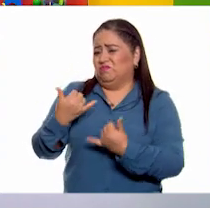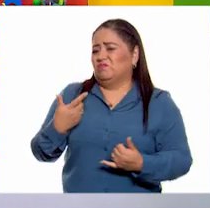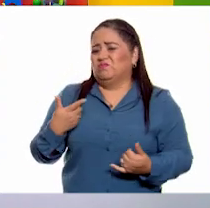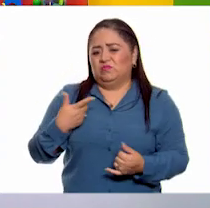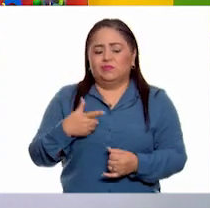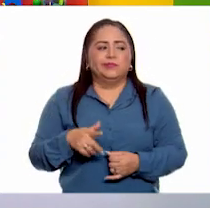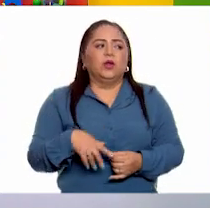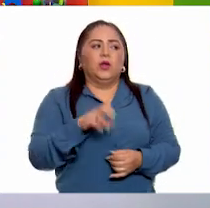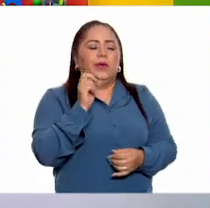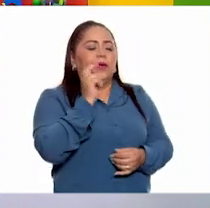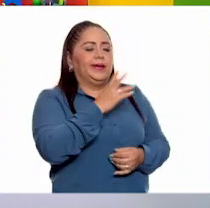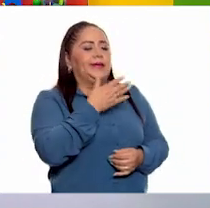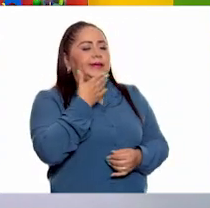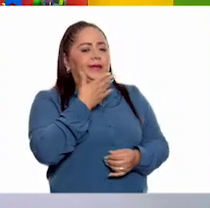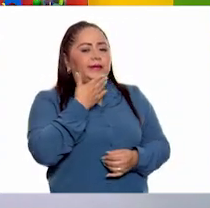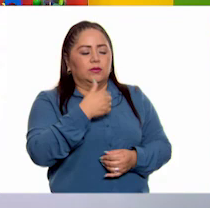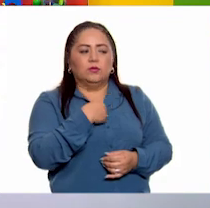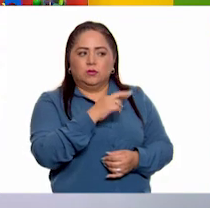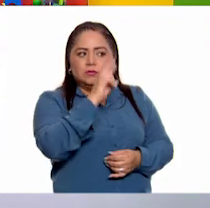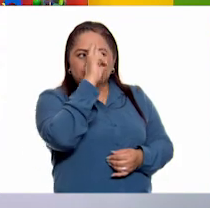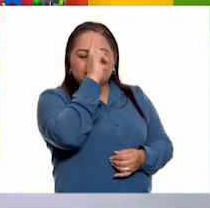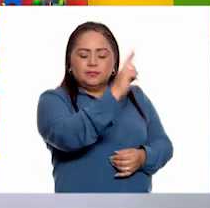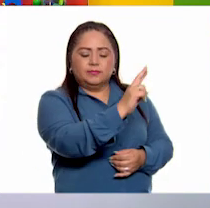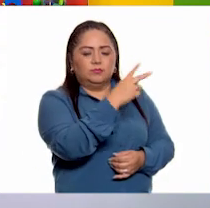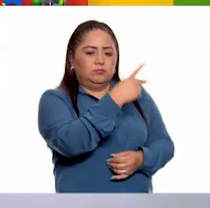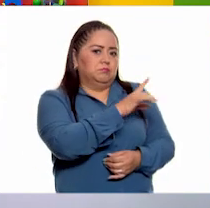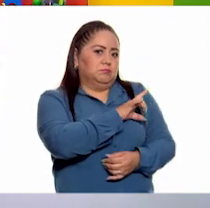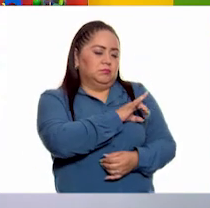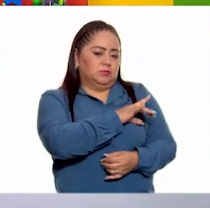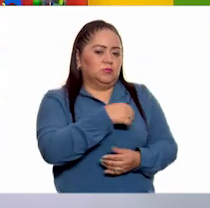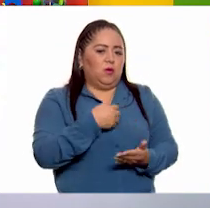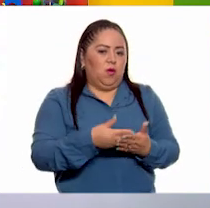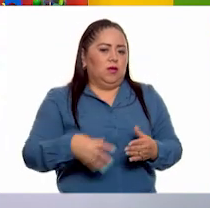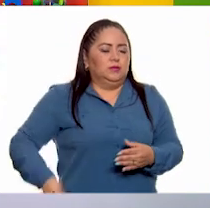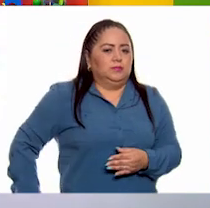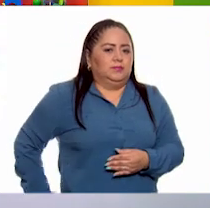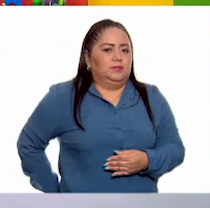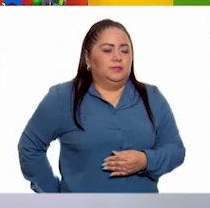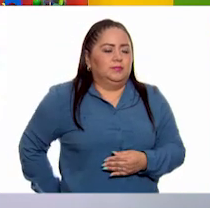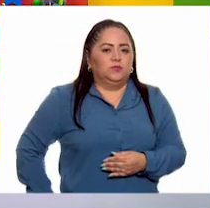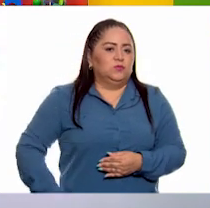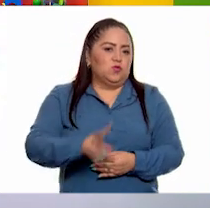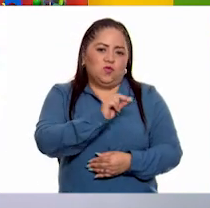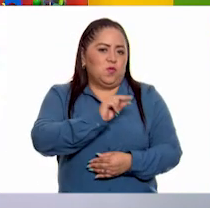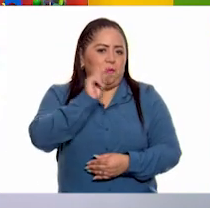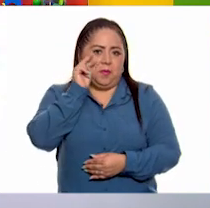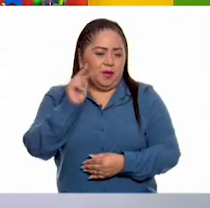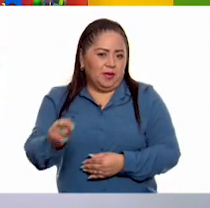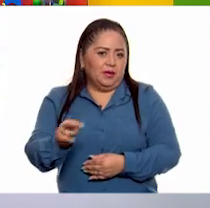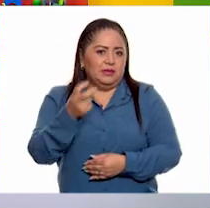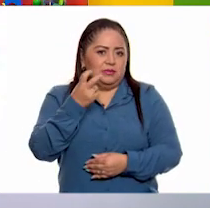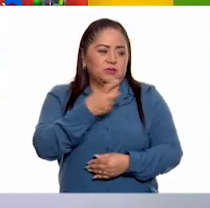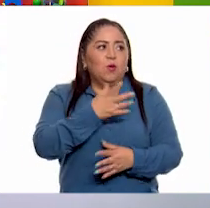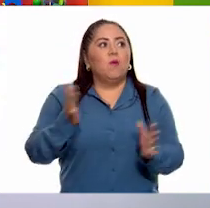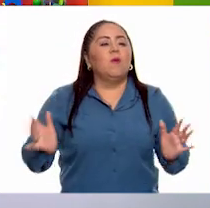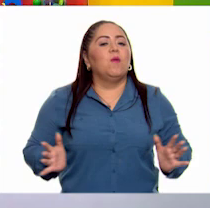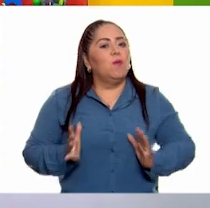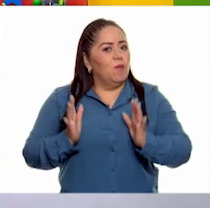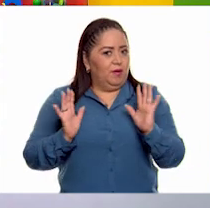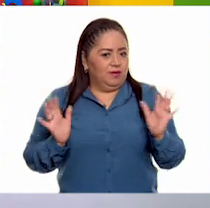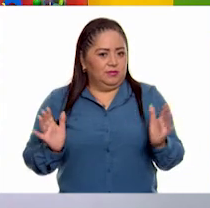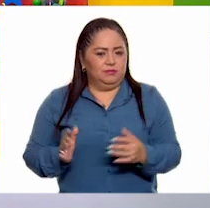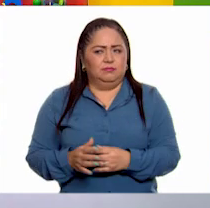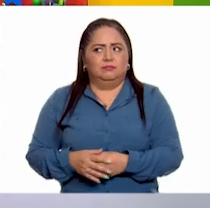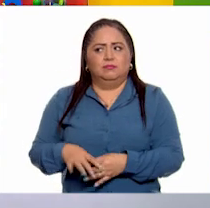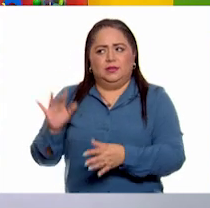ver, está bien. Yo respeto tu miedo. La voy a esconder aquí para que ya no la veas y así ya no te asustes.